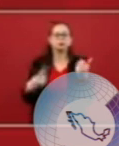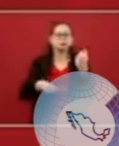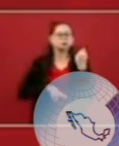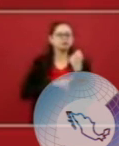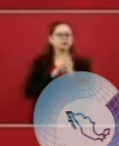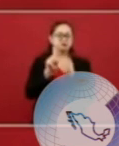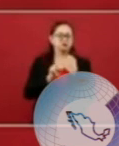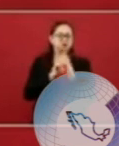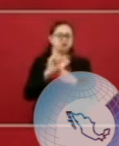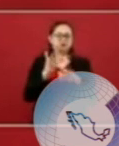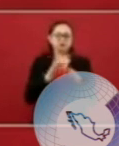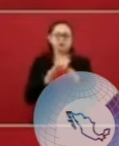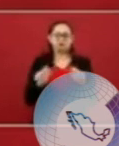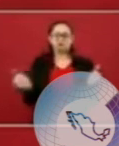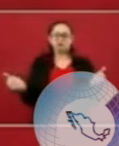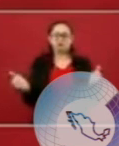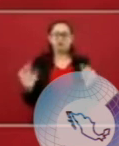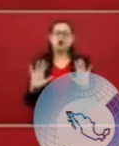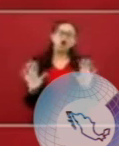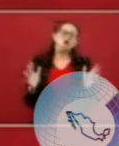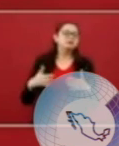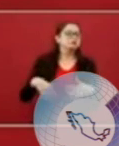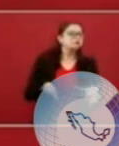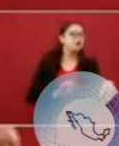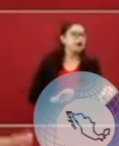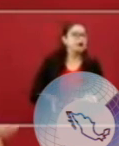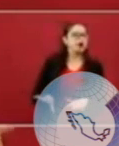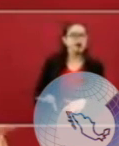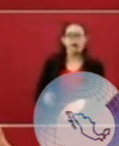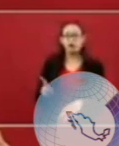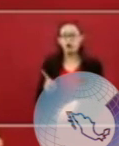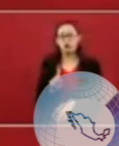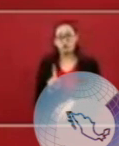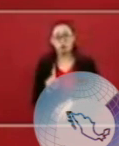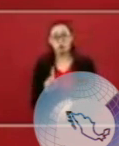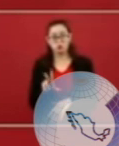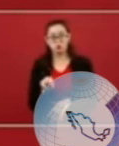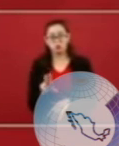asunto, no lo vamos a dejar porque estaba